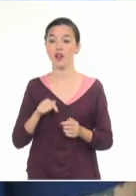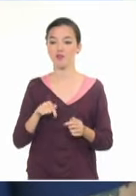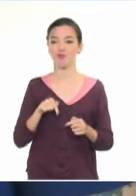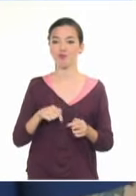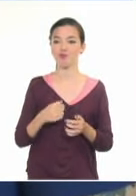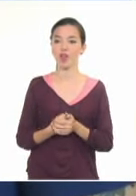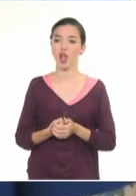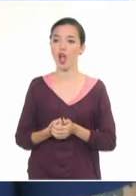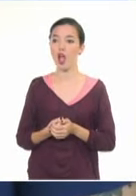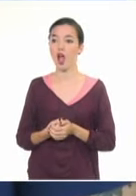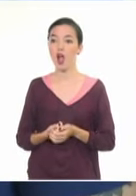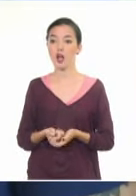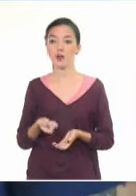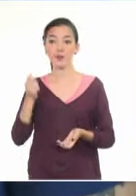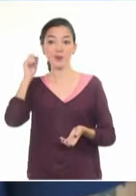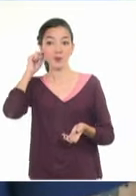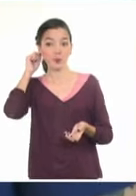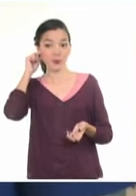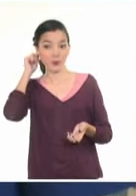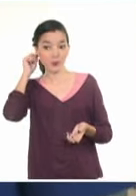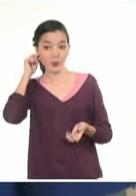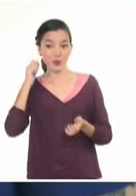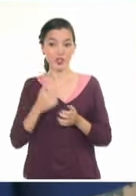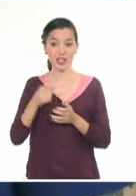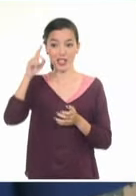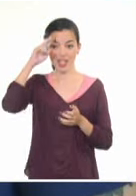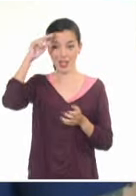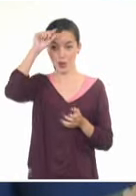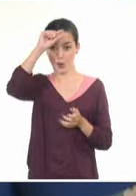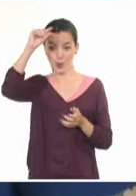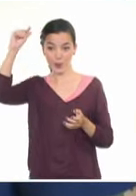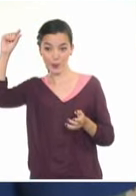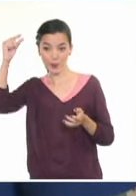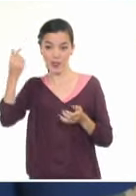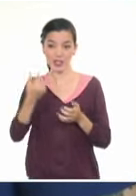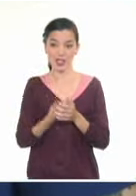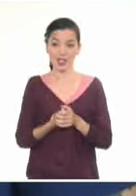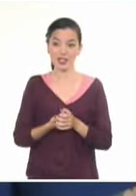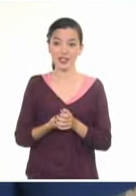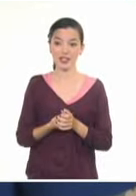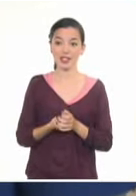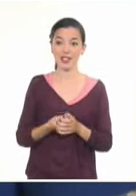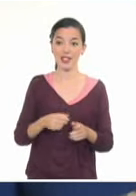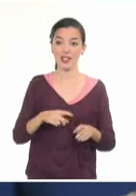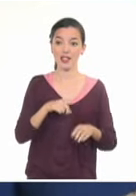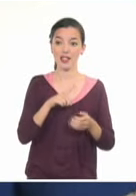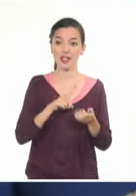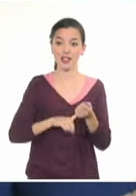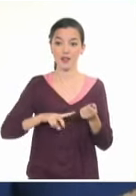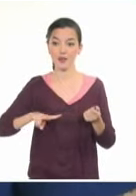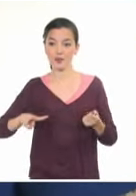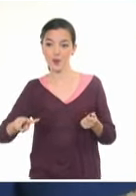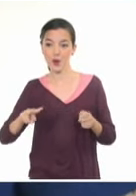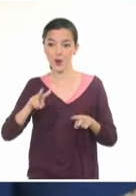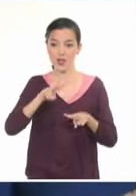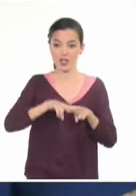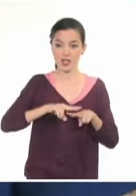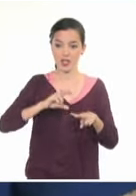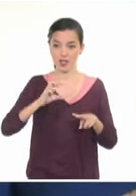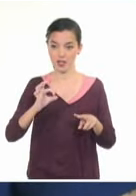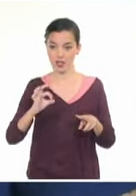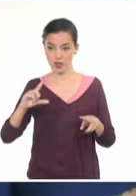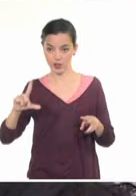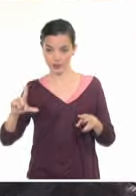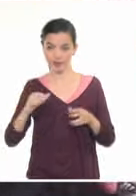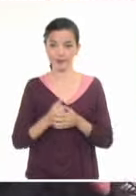Holguín pidiéndome ayuda, porque a ella empieza en el tratamiento de la quimio y lo que más le preocupaba era la caída